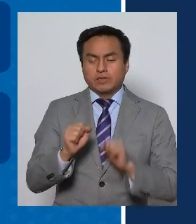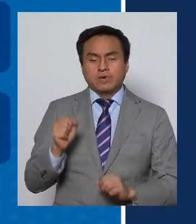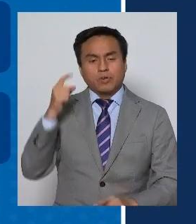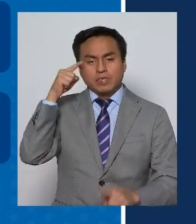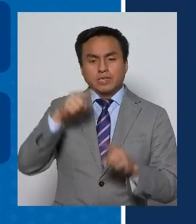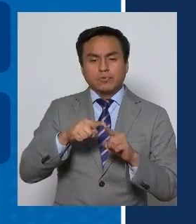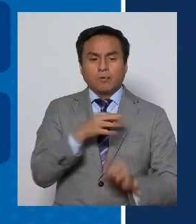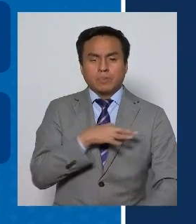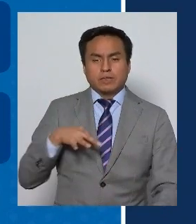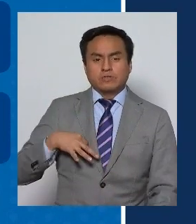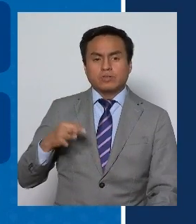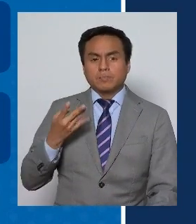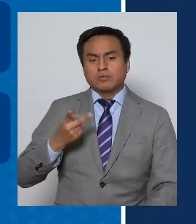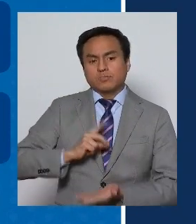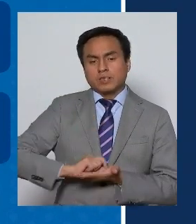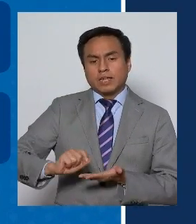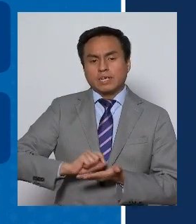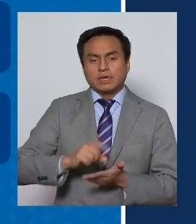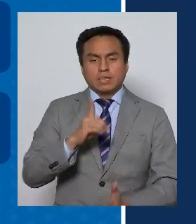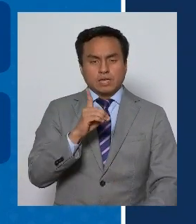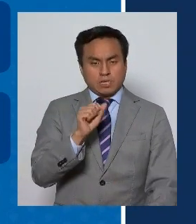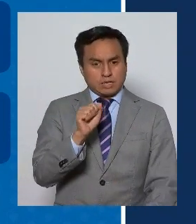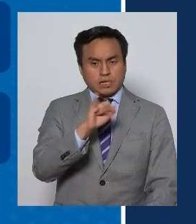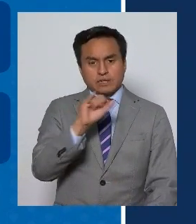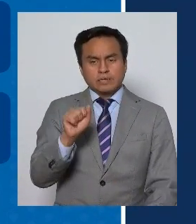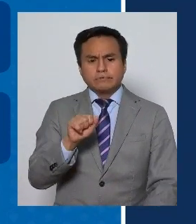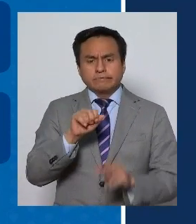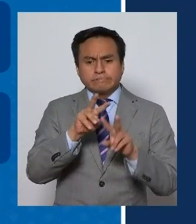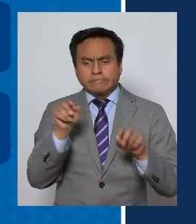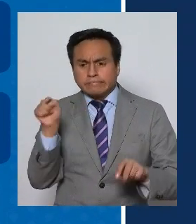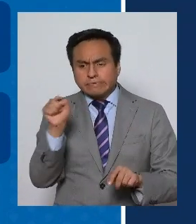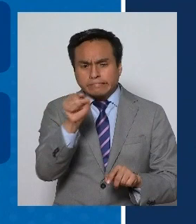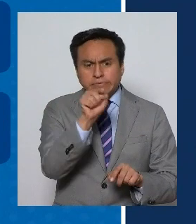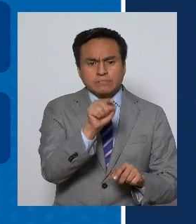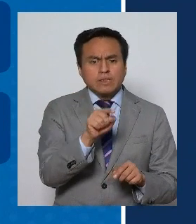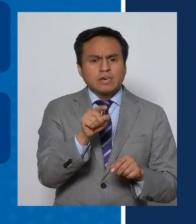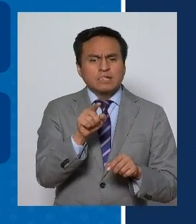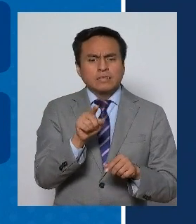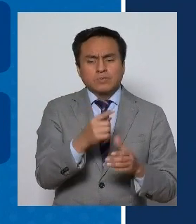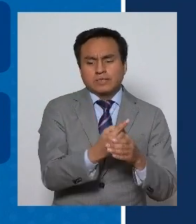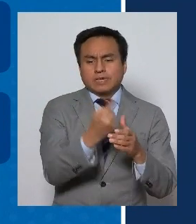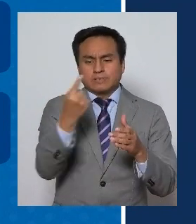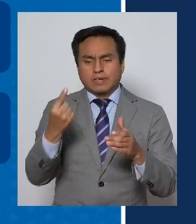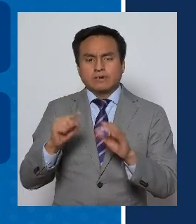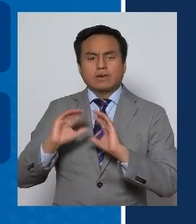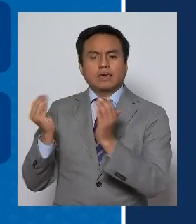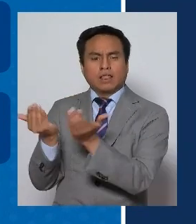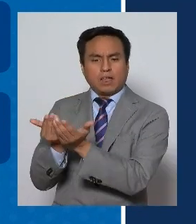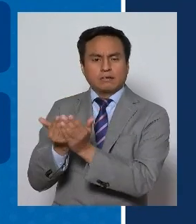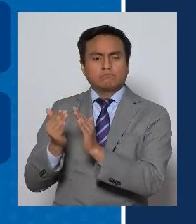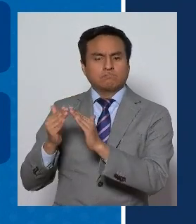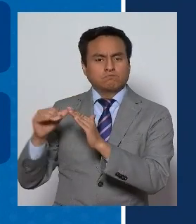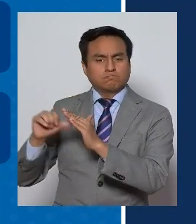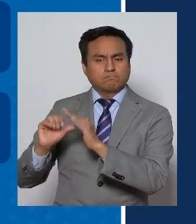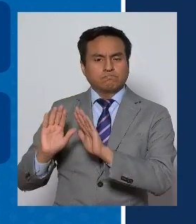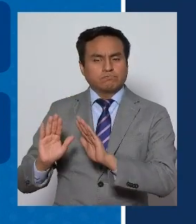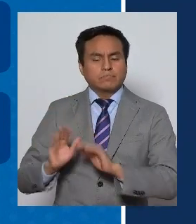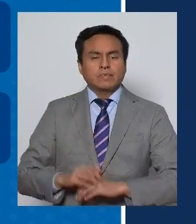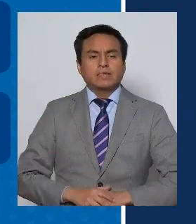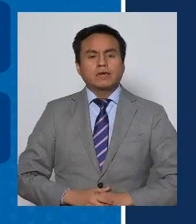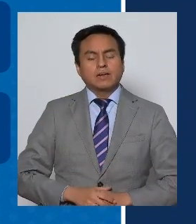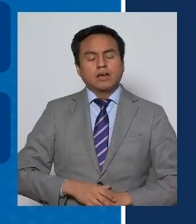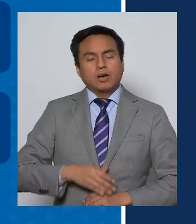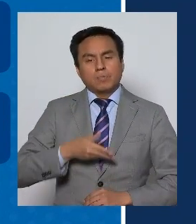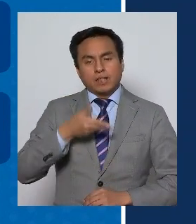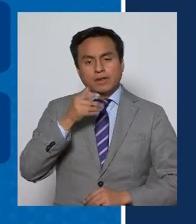ministro como por la subsecretaria DASA. Nosotros necesitamos testear, trazar y aislar. Cedo la palabra para